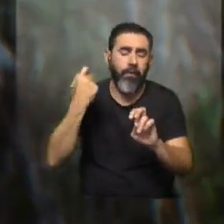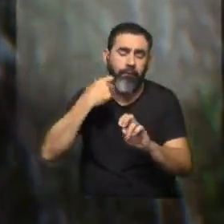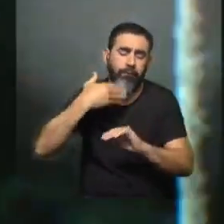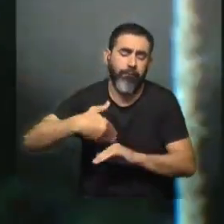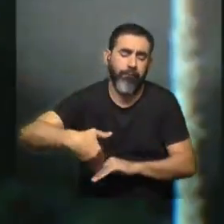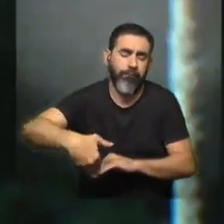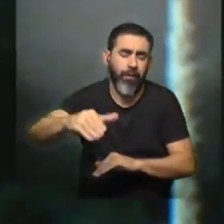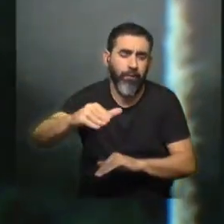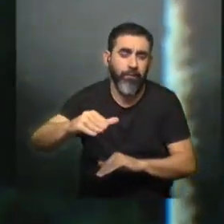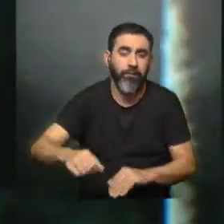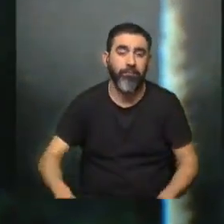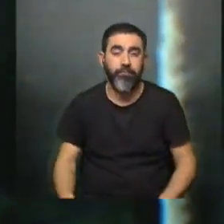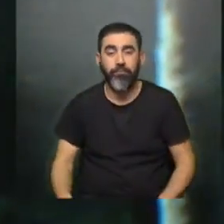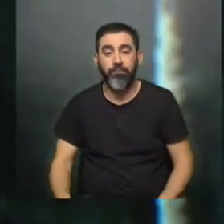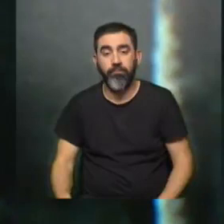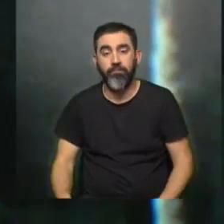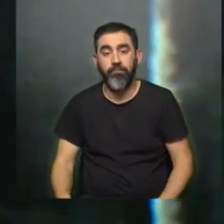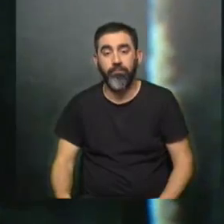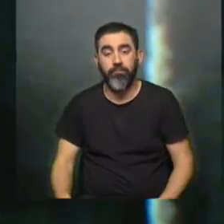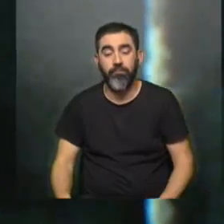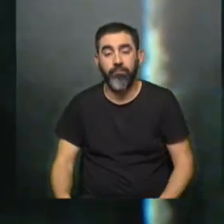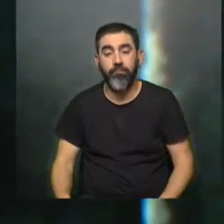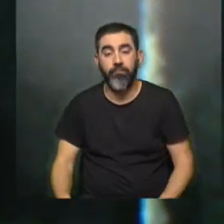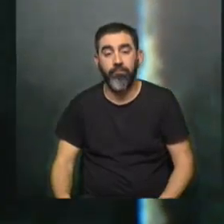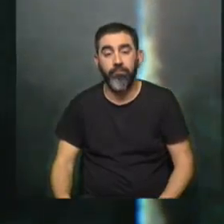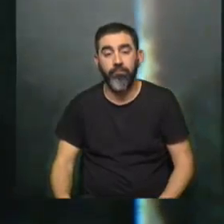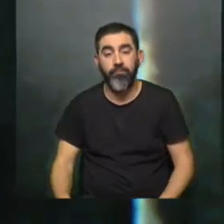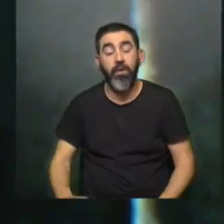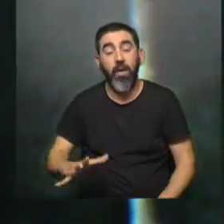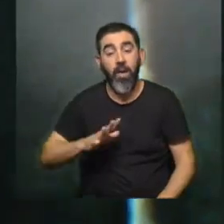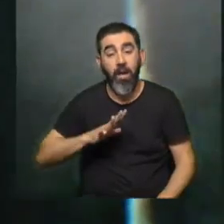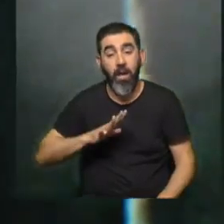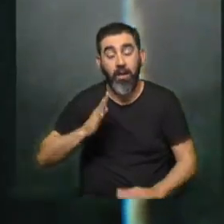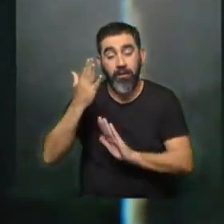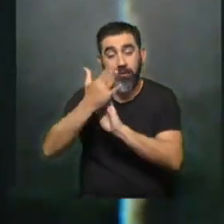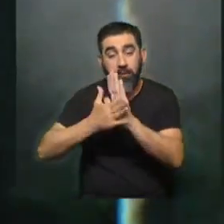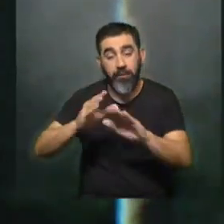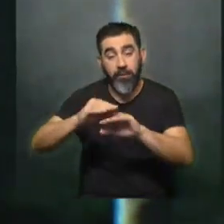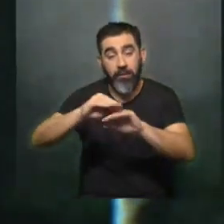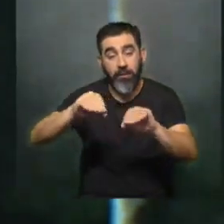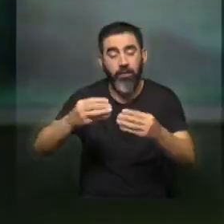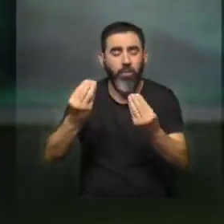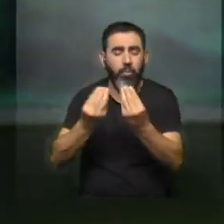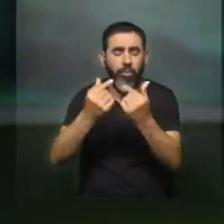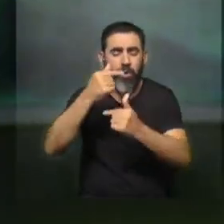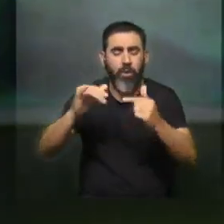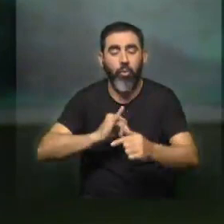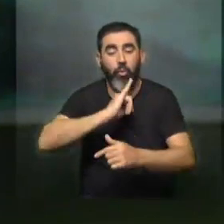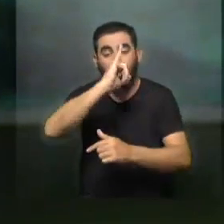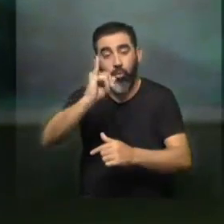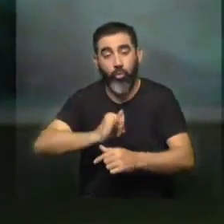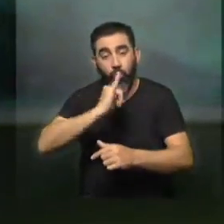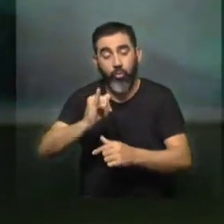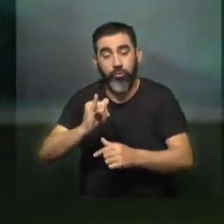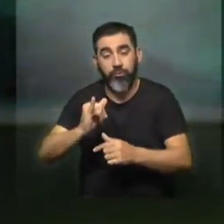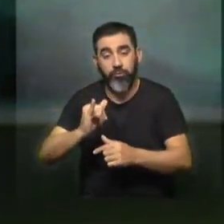quiero simplemente dejar esa idea, ¿no? Tenemos un territorio con un montón de cosas para contar que nos